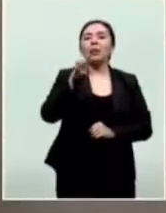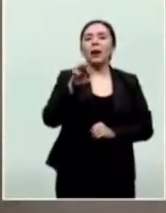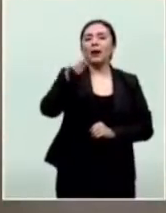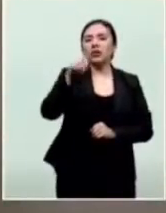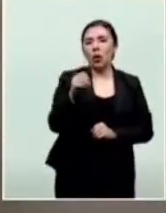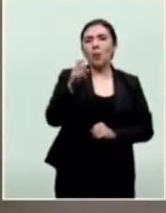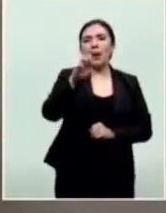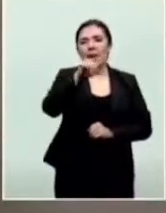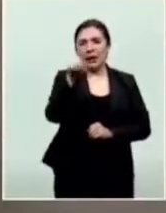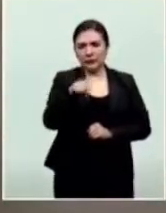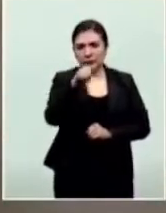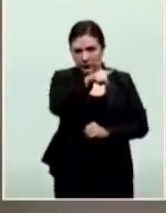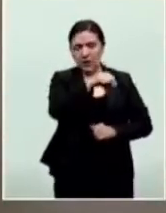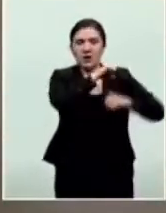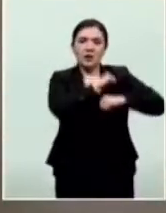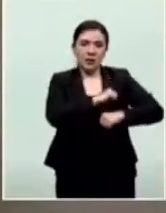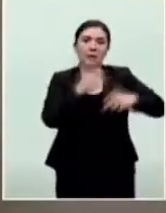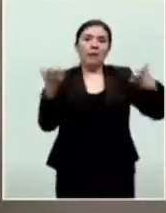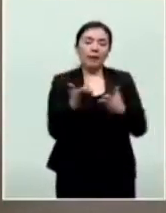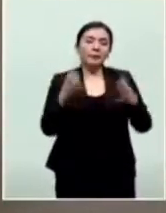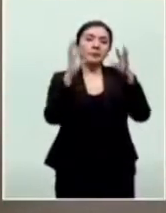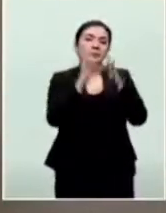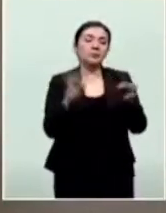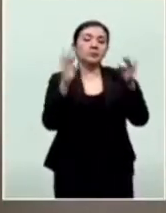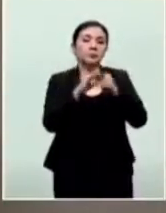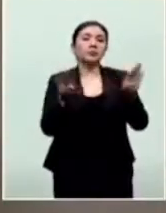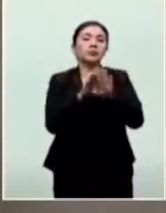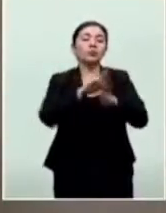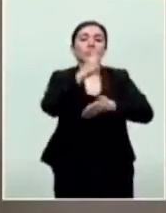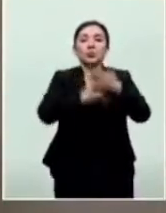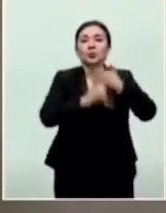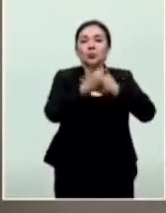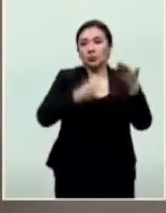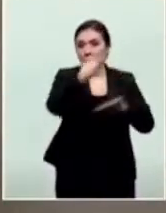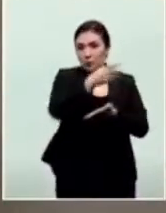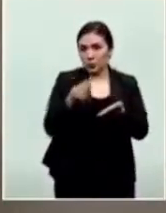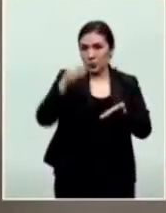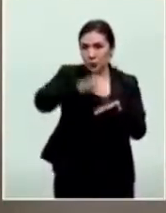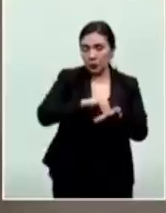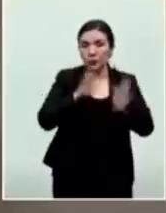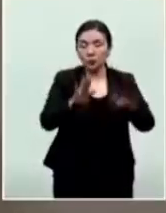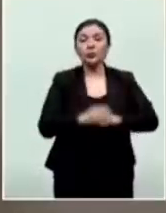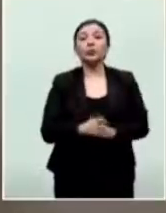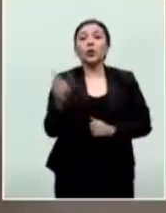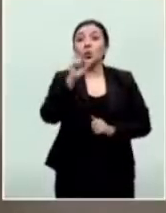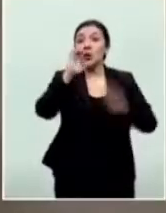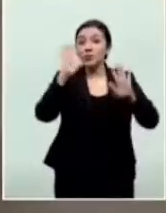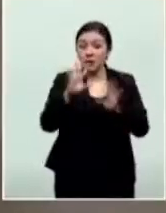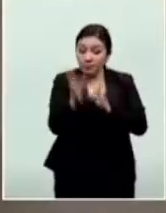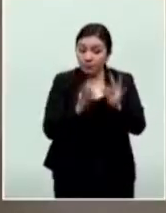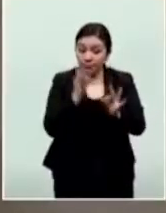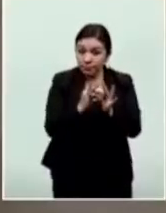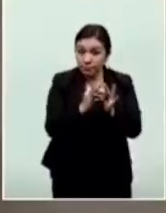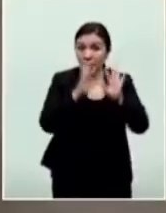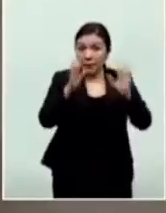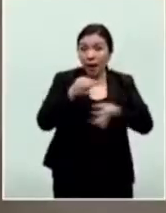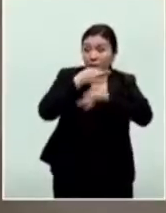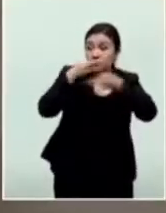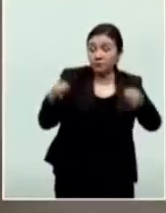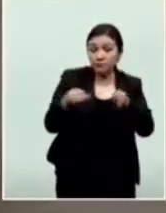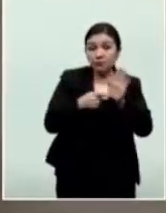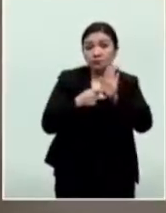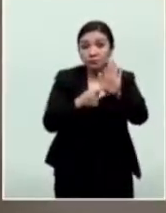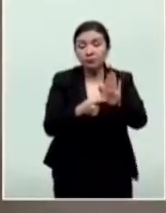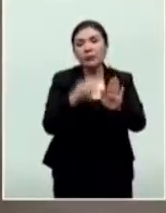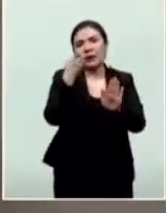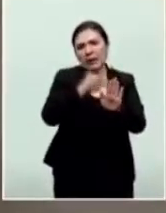va a establecer su proyecto. Seguramente cuando esté el proyecto y se circule,